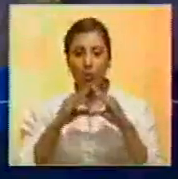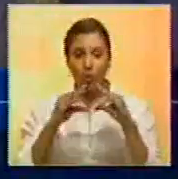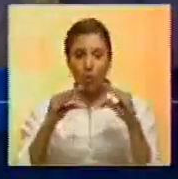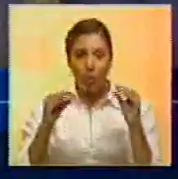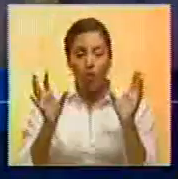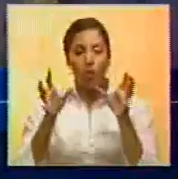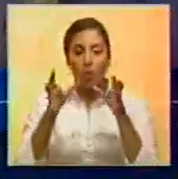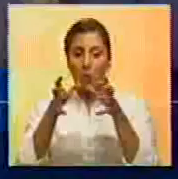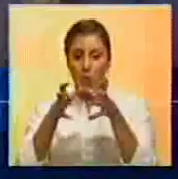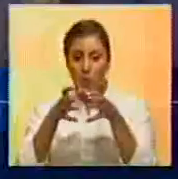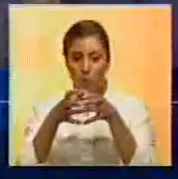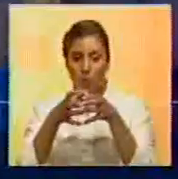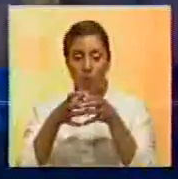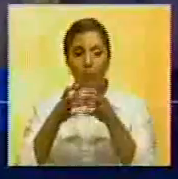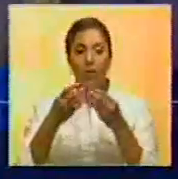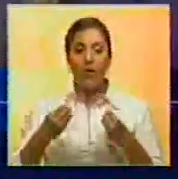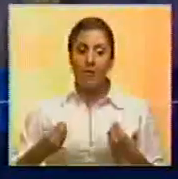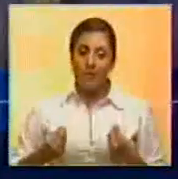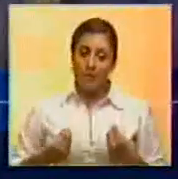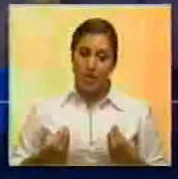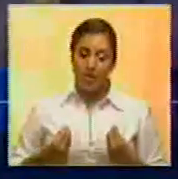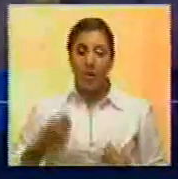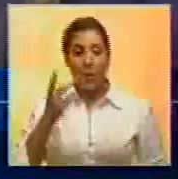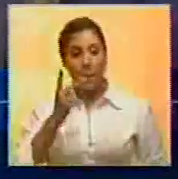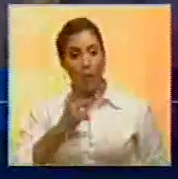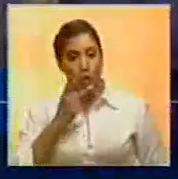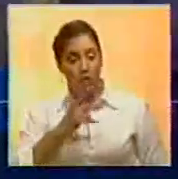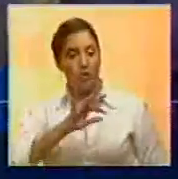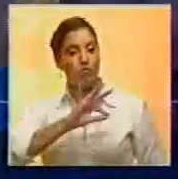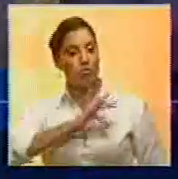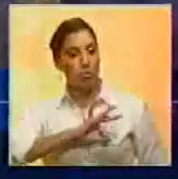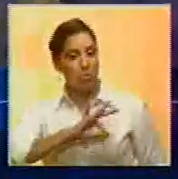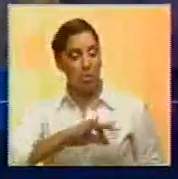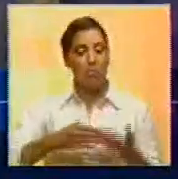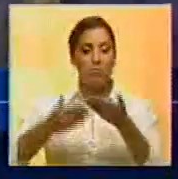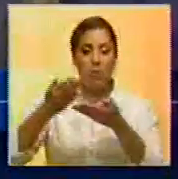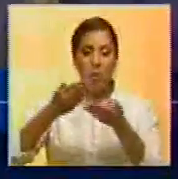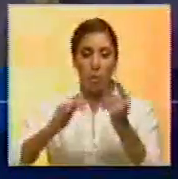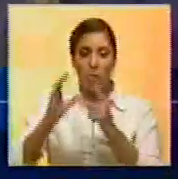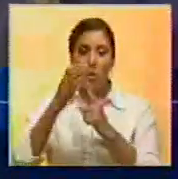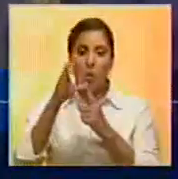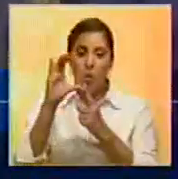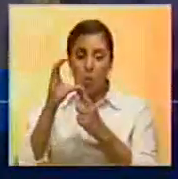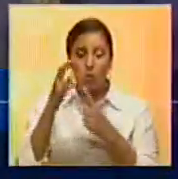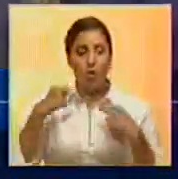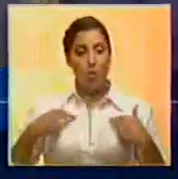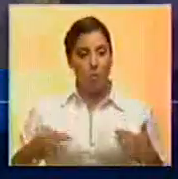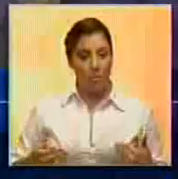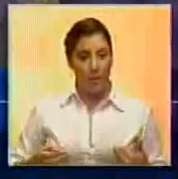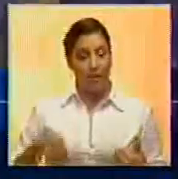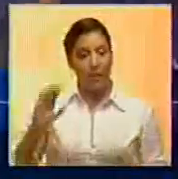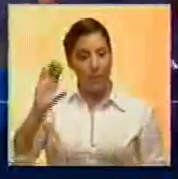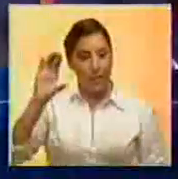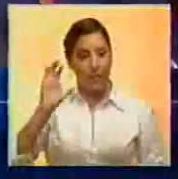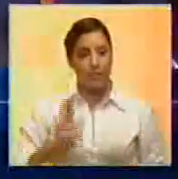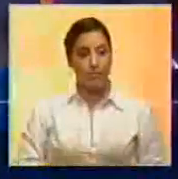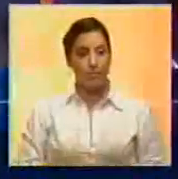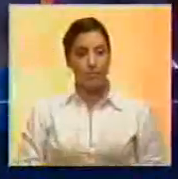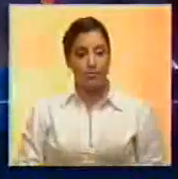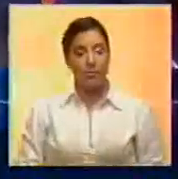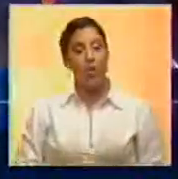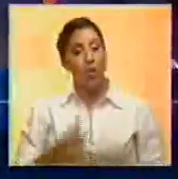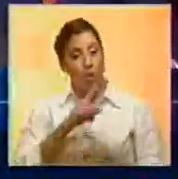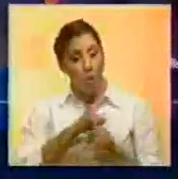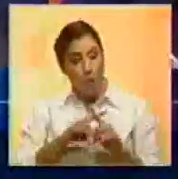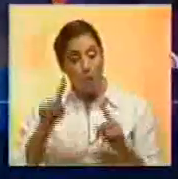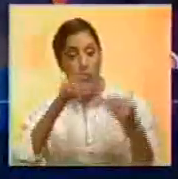los factores de la vida política, social, económica, cultural, humana del país. Los